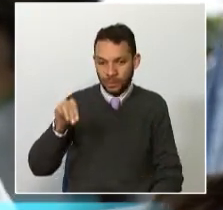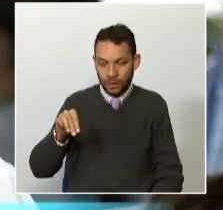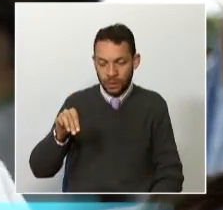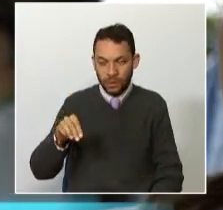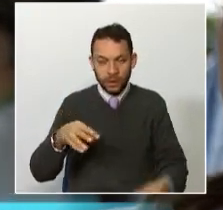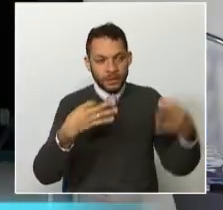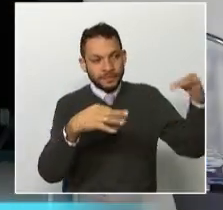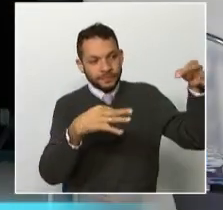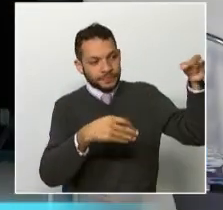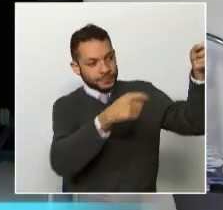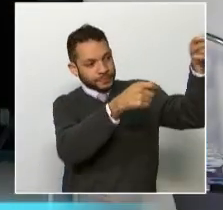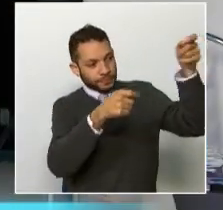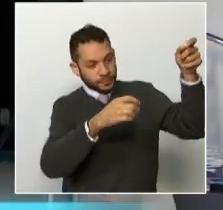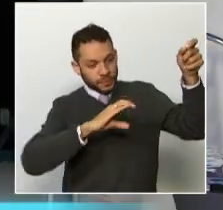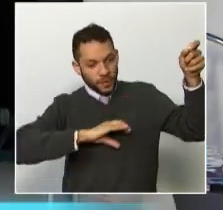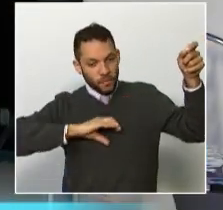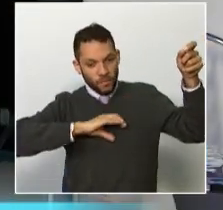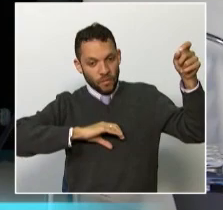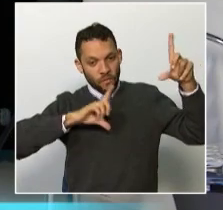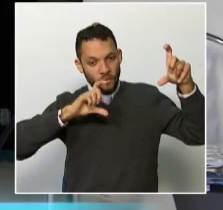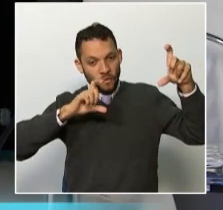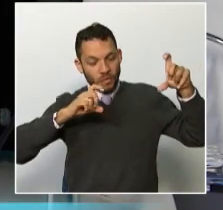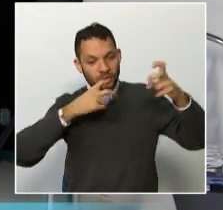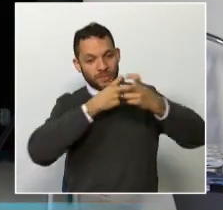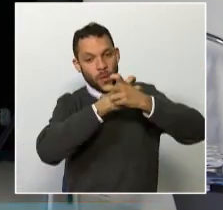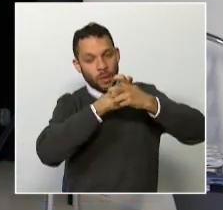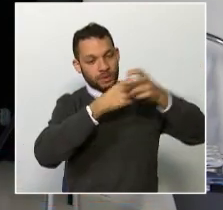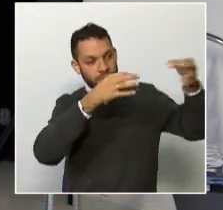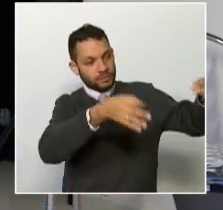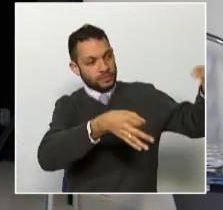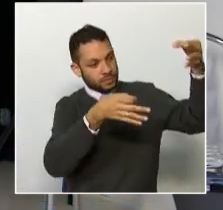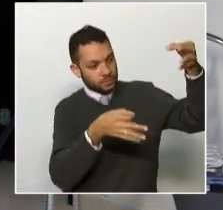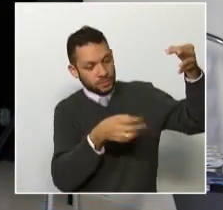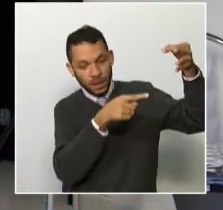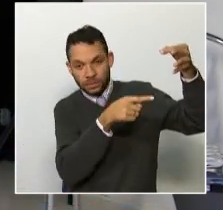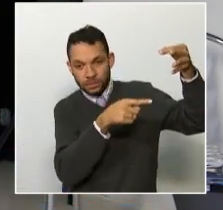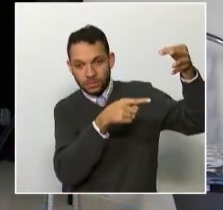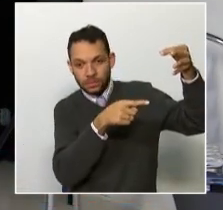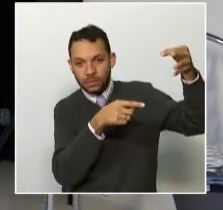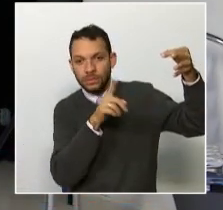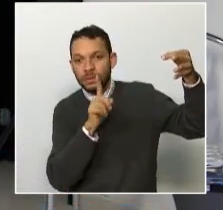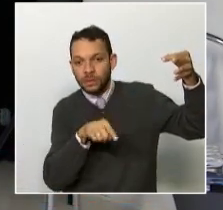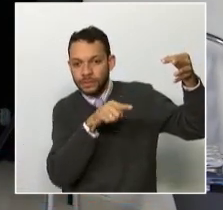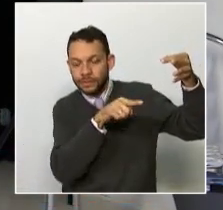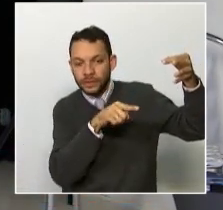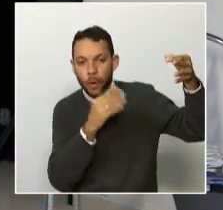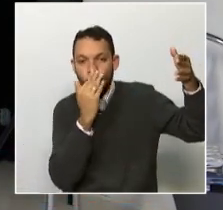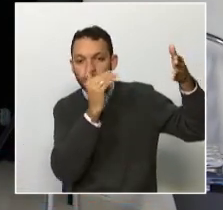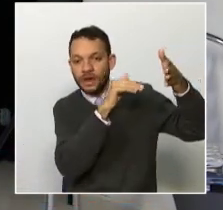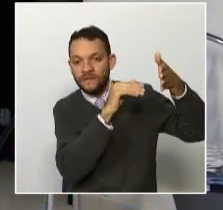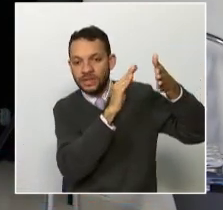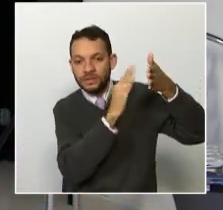por favor. Julián, nuestro camarógrafo. Pero es que detrás de todos ellos vuelve